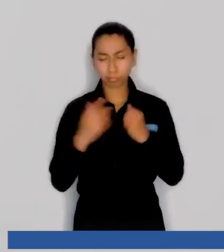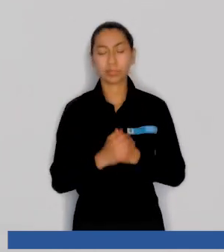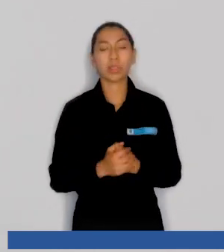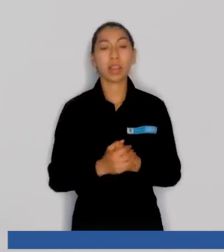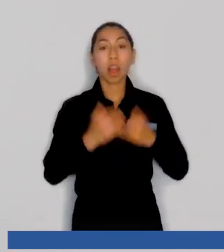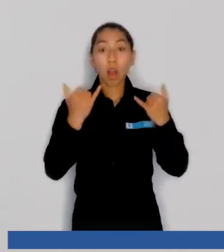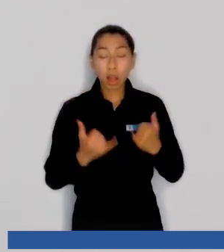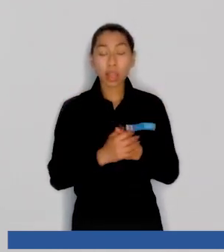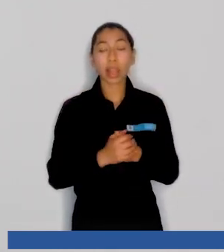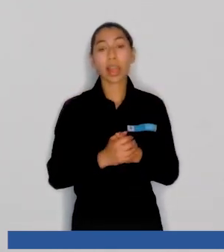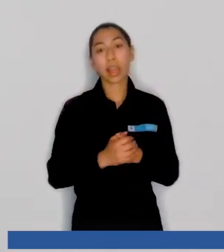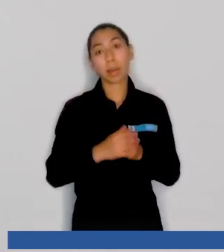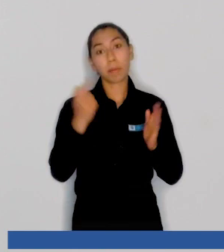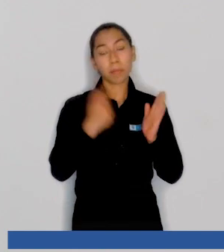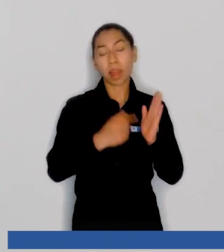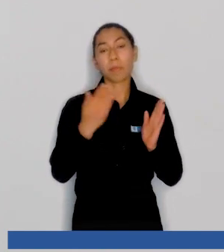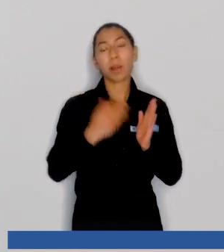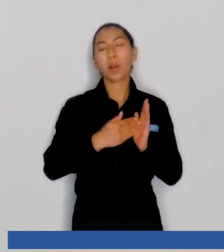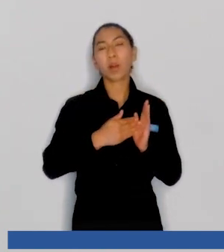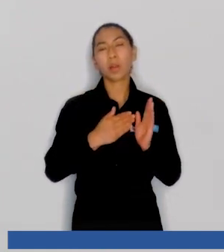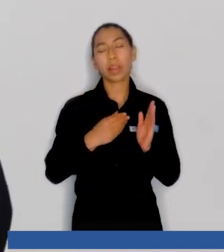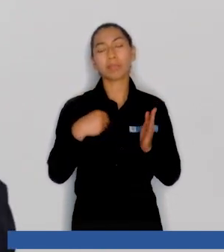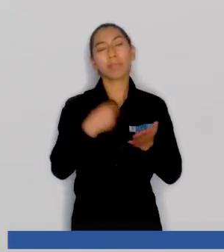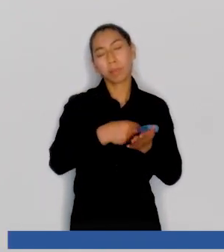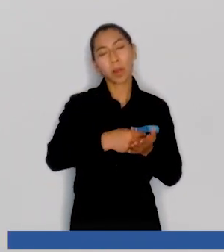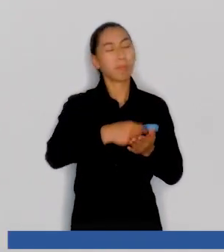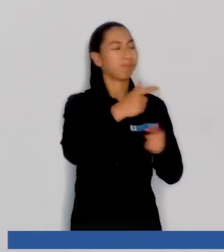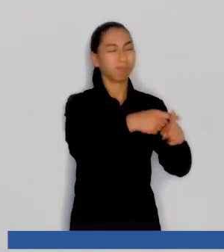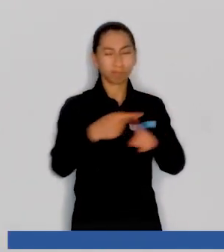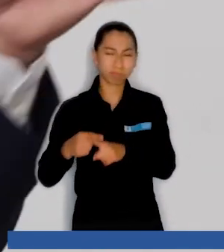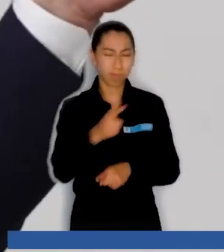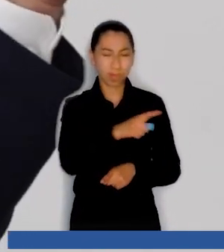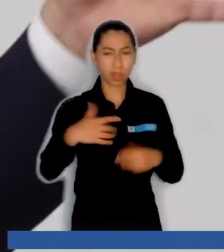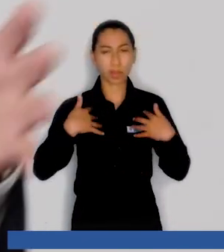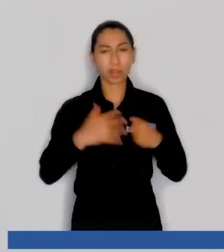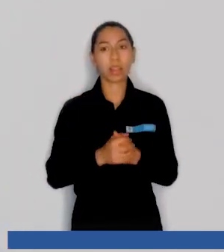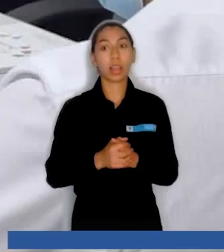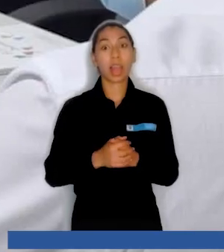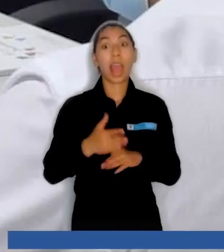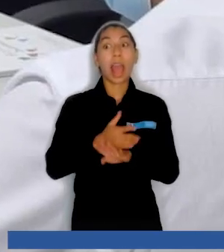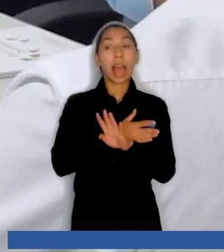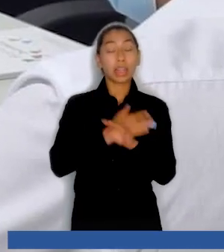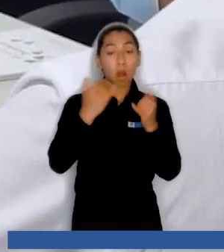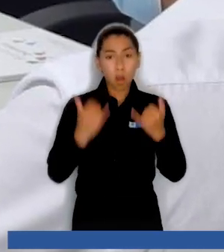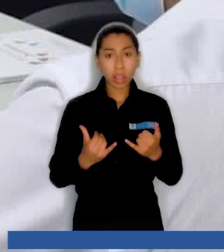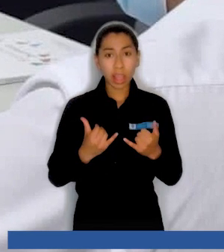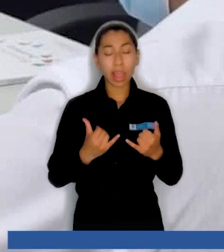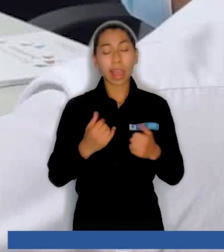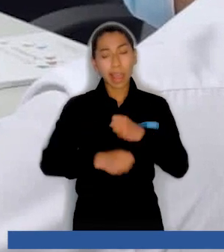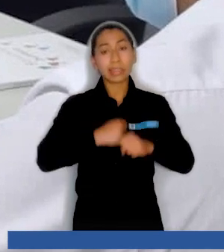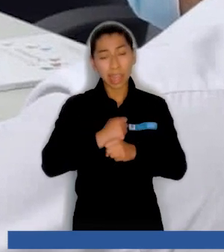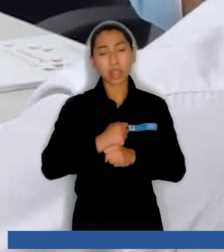.140 indemnizaciones, esto significa superar en más del 100% en lo que se ha pagado en los 8 años de